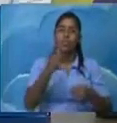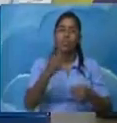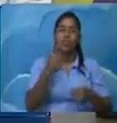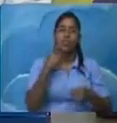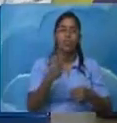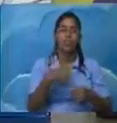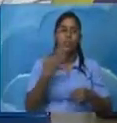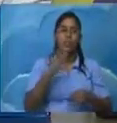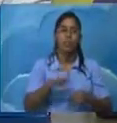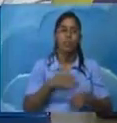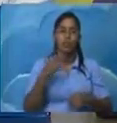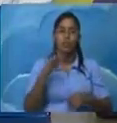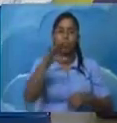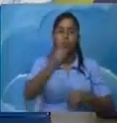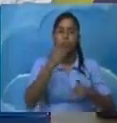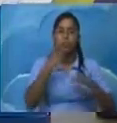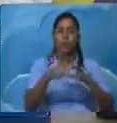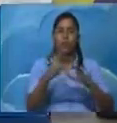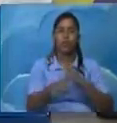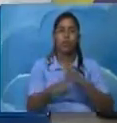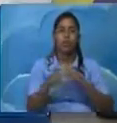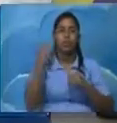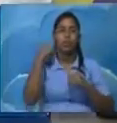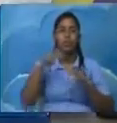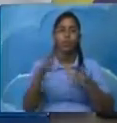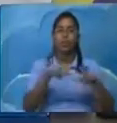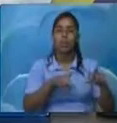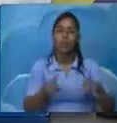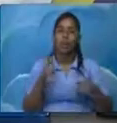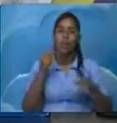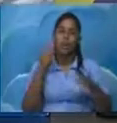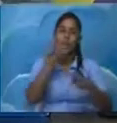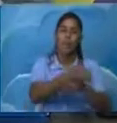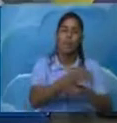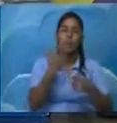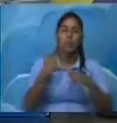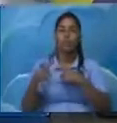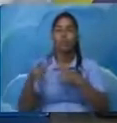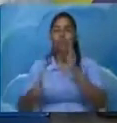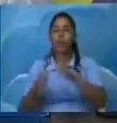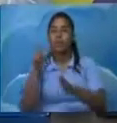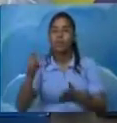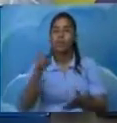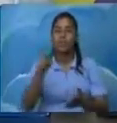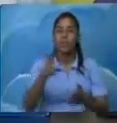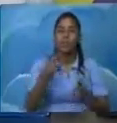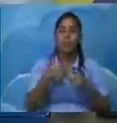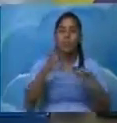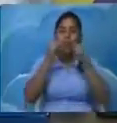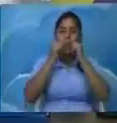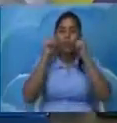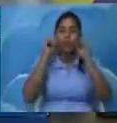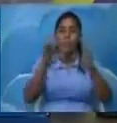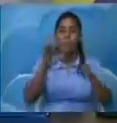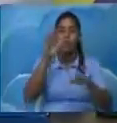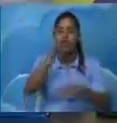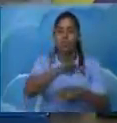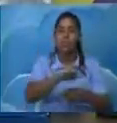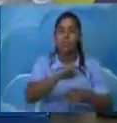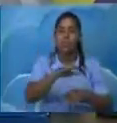que podemos hacer es comprar otro. Por un lado entra, hermano, y por otro lado se va, pero la bendición